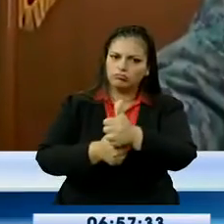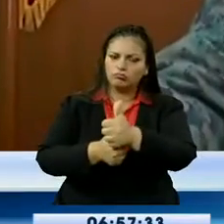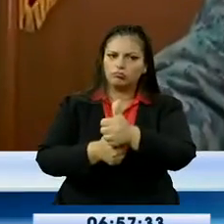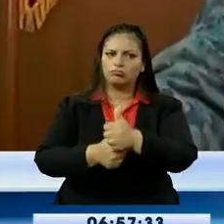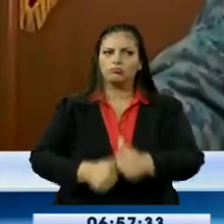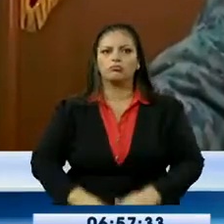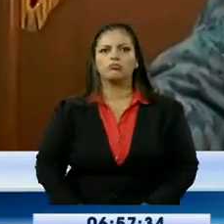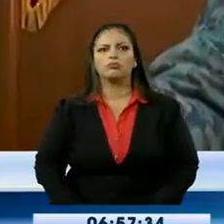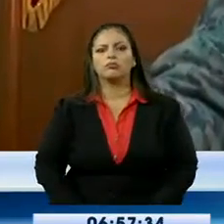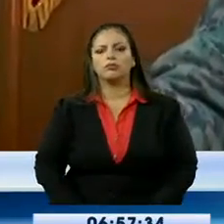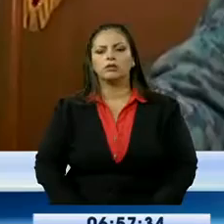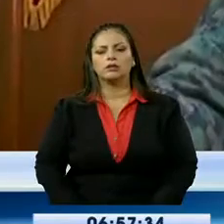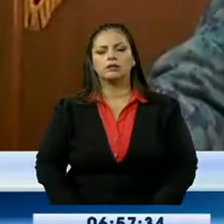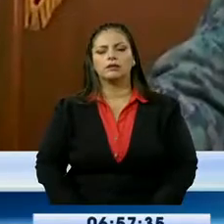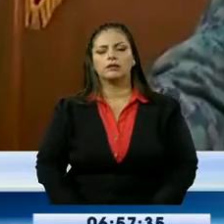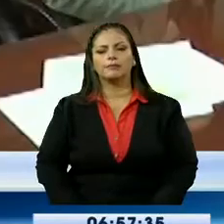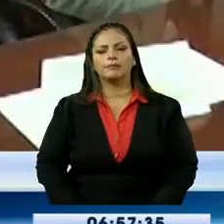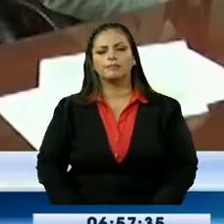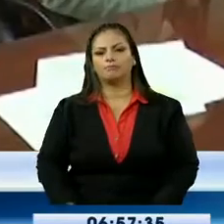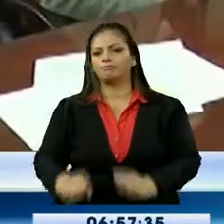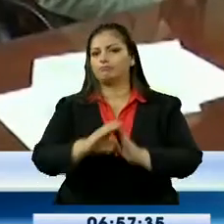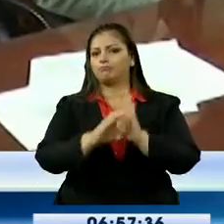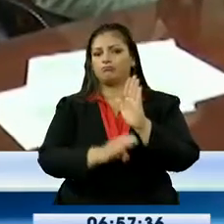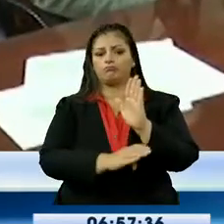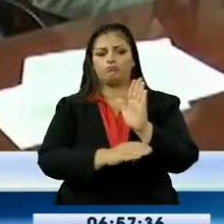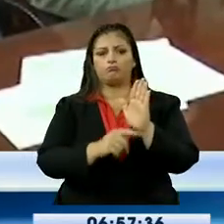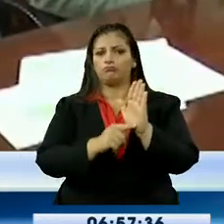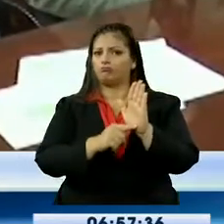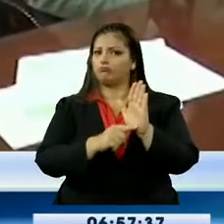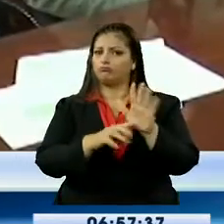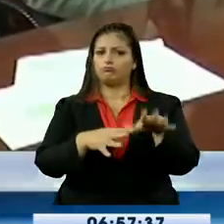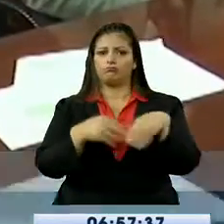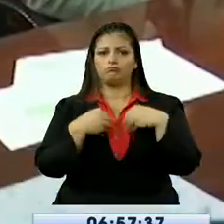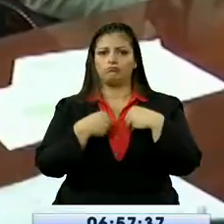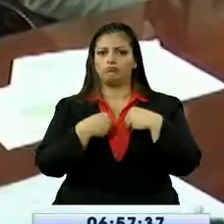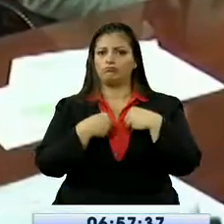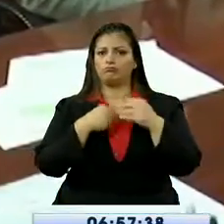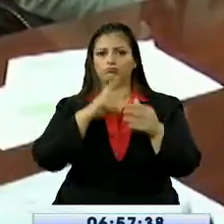lógicamente, observando siempre la Constitución. Informó desde la ciudad de Cuenca, Francisco Ramírez.